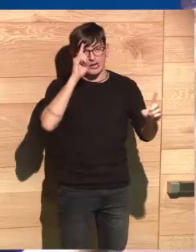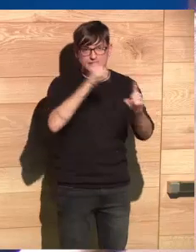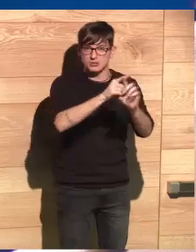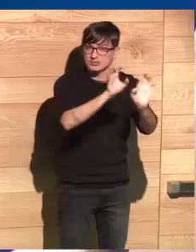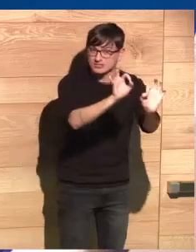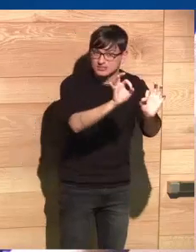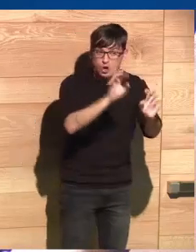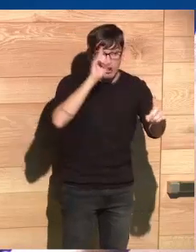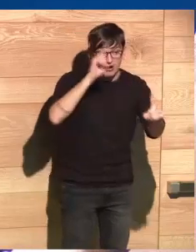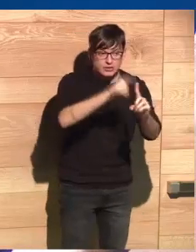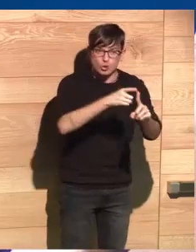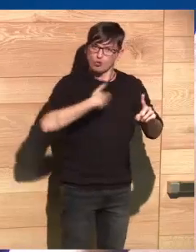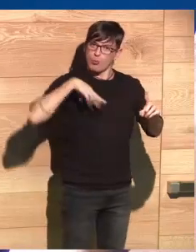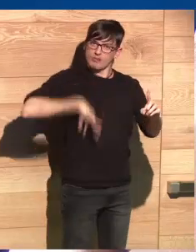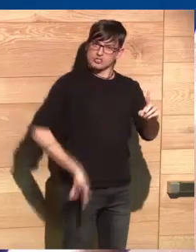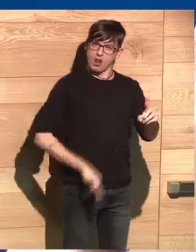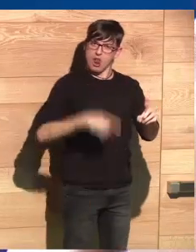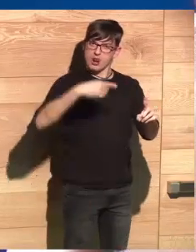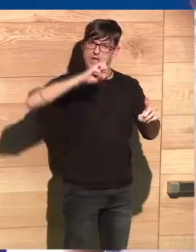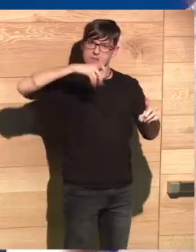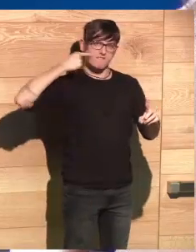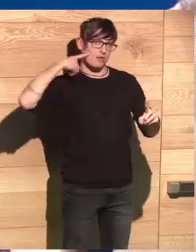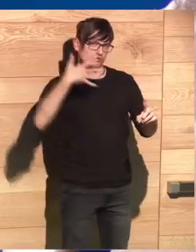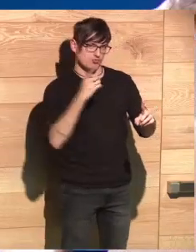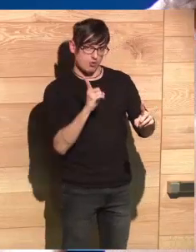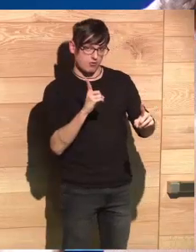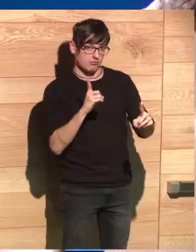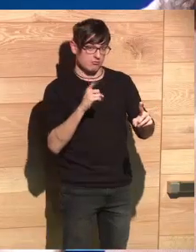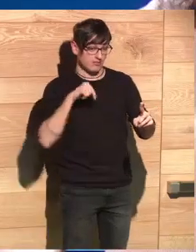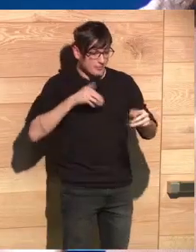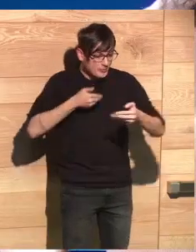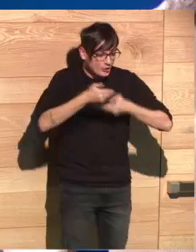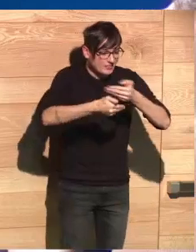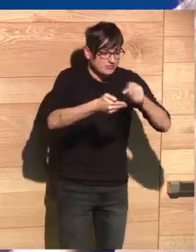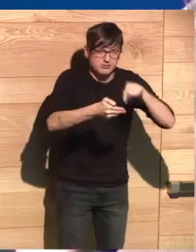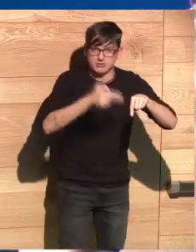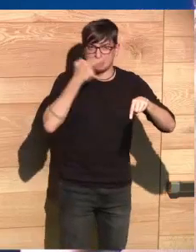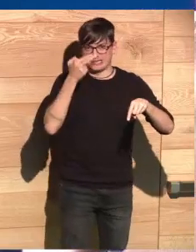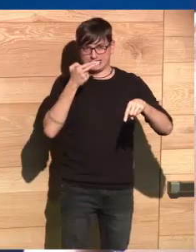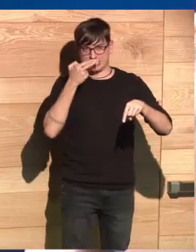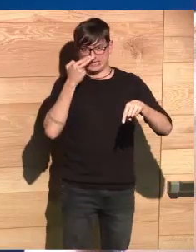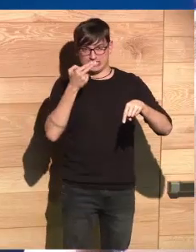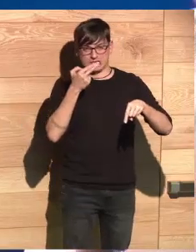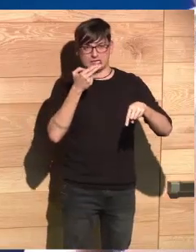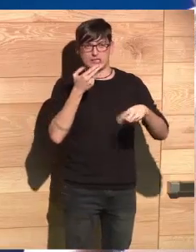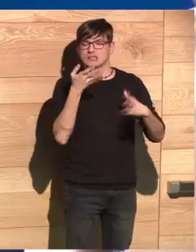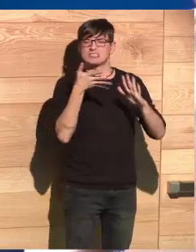es convertirse en un gamer, sino qué significa convertirse en un jugador profesional. ¿Qué tipo de